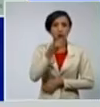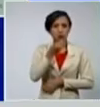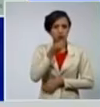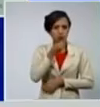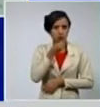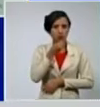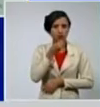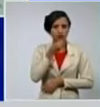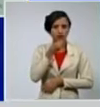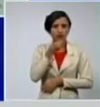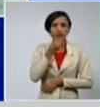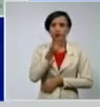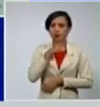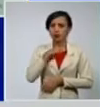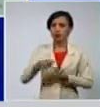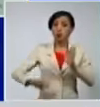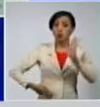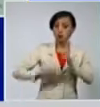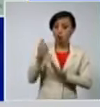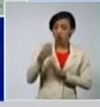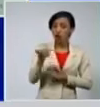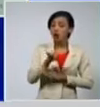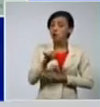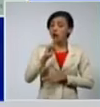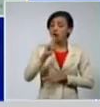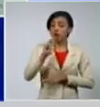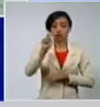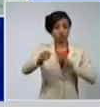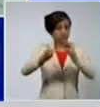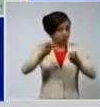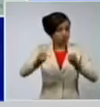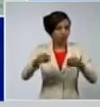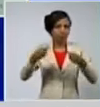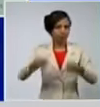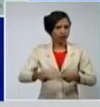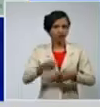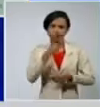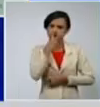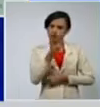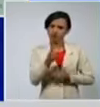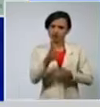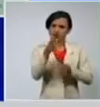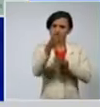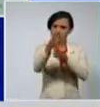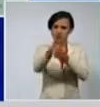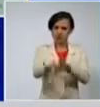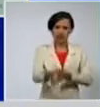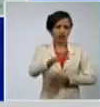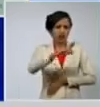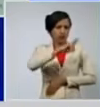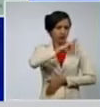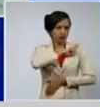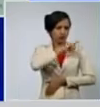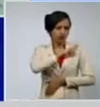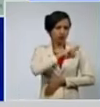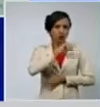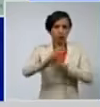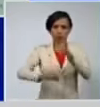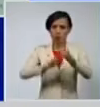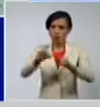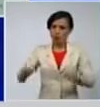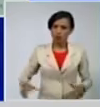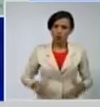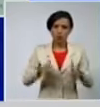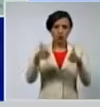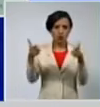las multas, los llamados a atención y un poco la autorresponsabilidad, pues irá cumpliendo todo lo que